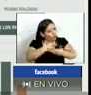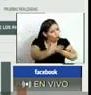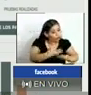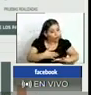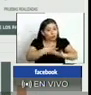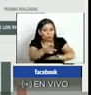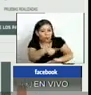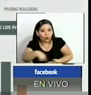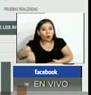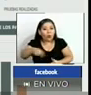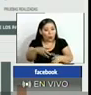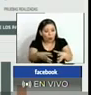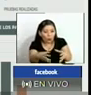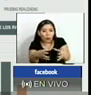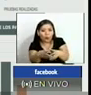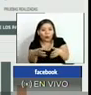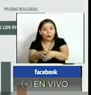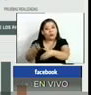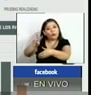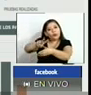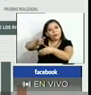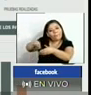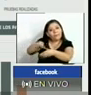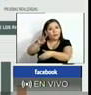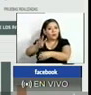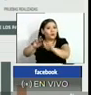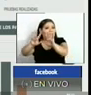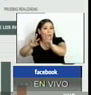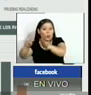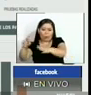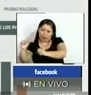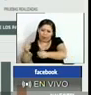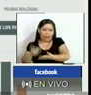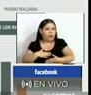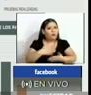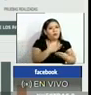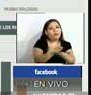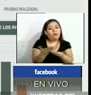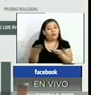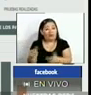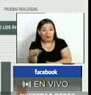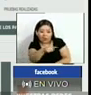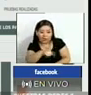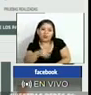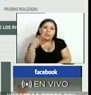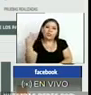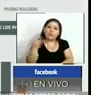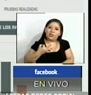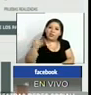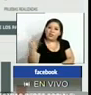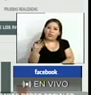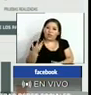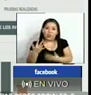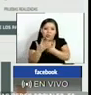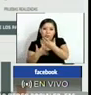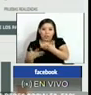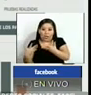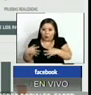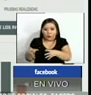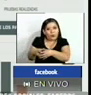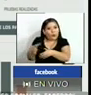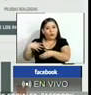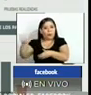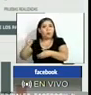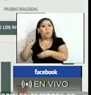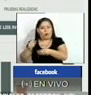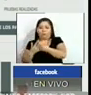ese 2,482 o parte de esos 2,482, ya que algunos necesitan el plasma convaleciente para enfrentarse